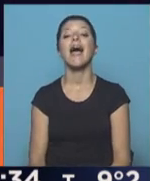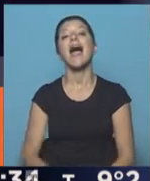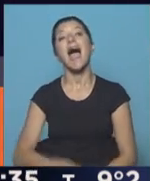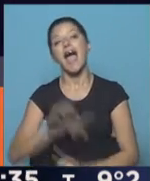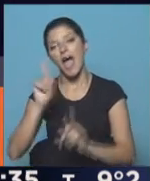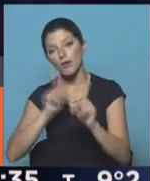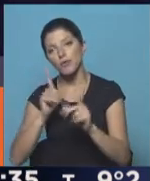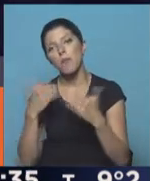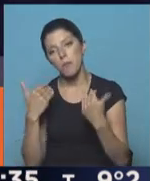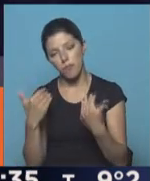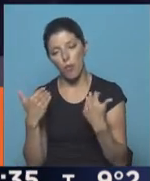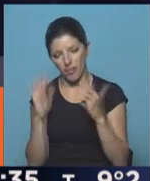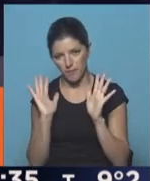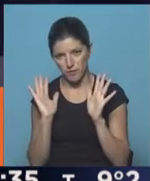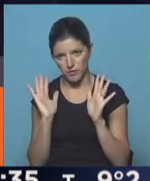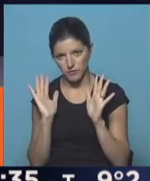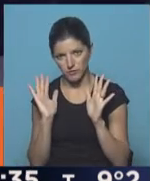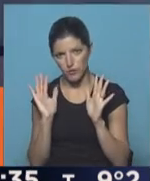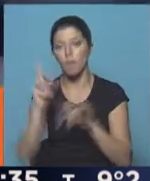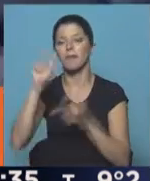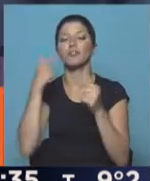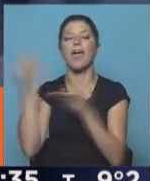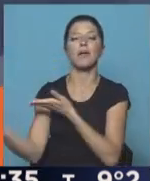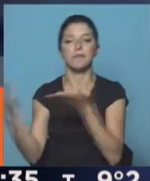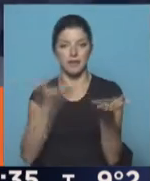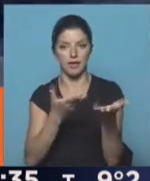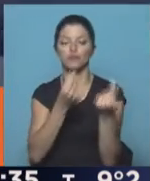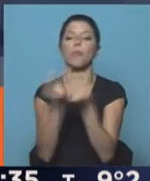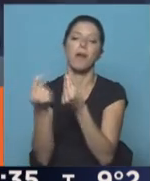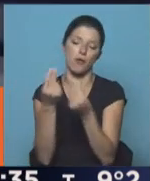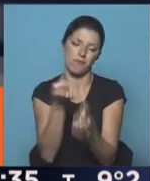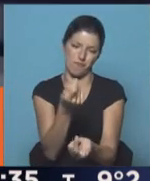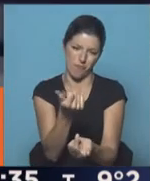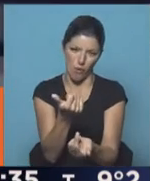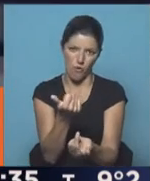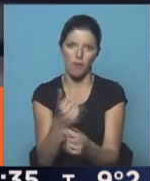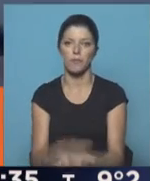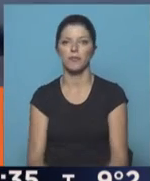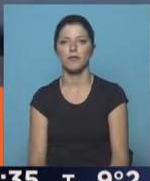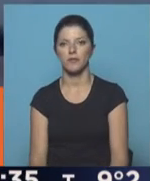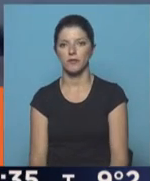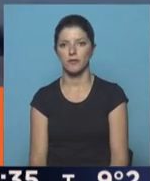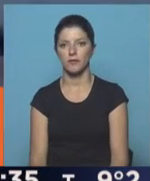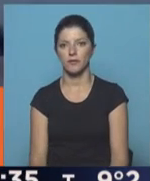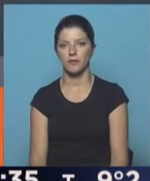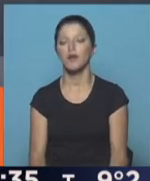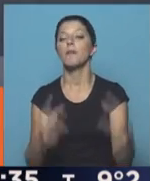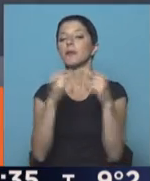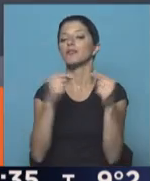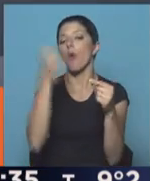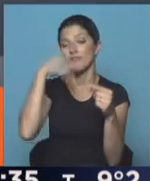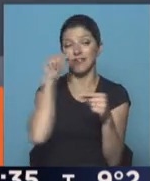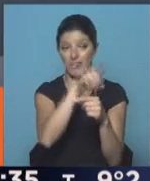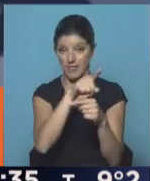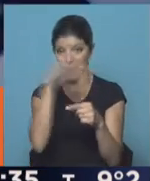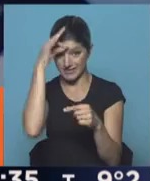podemos participar como con con gente invitada y tienen un costo bajísimo no estamos poniendo el precio oficial del gomón sino que como